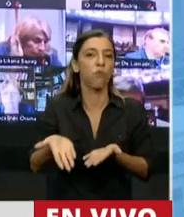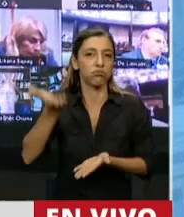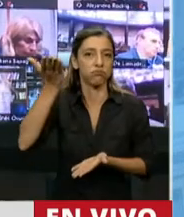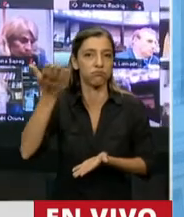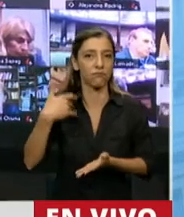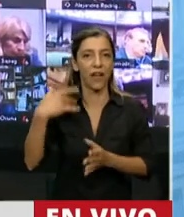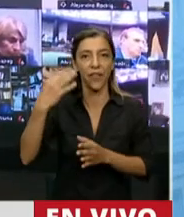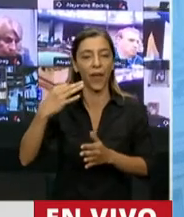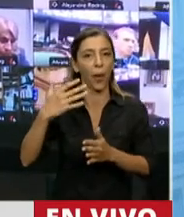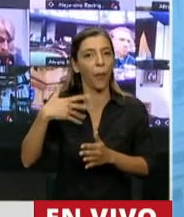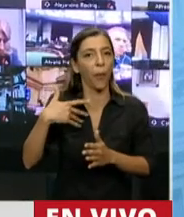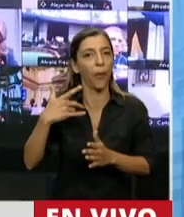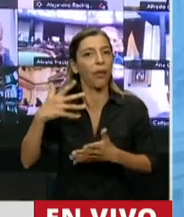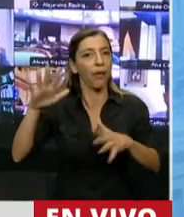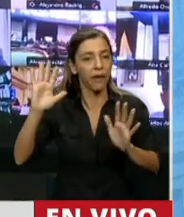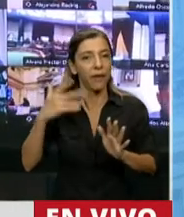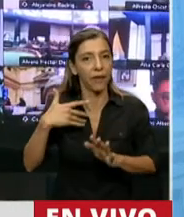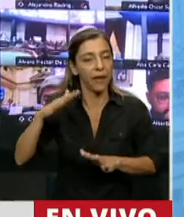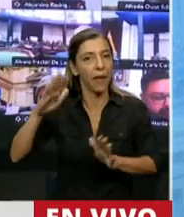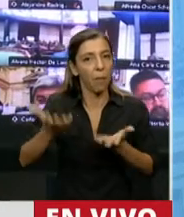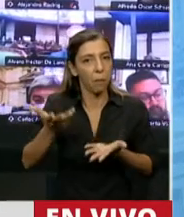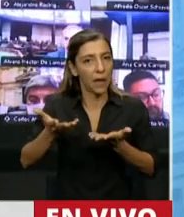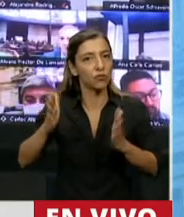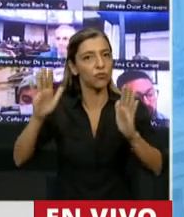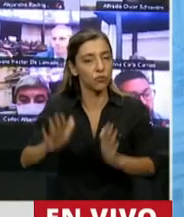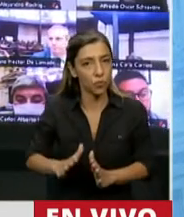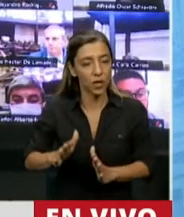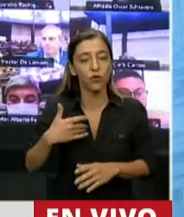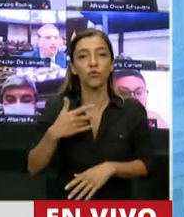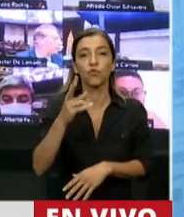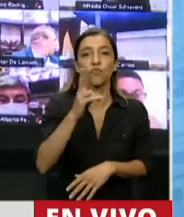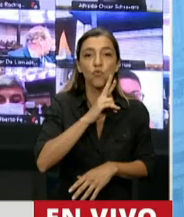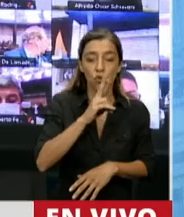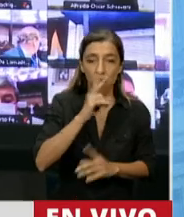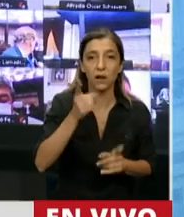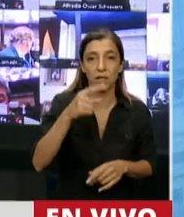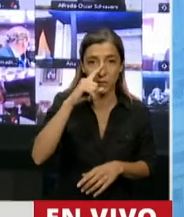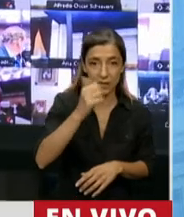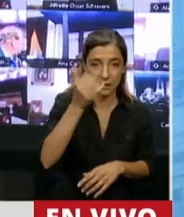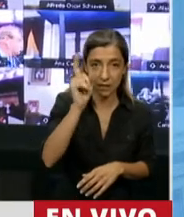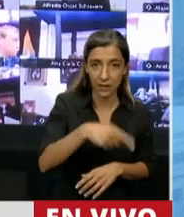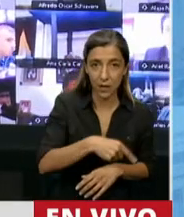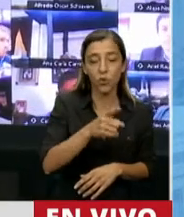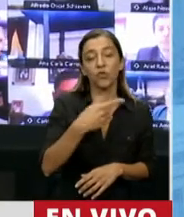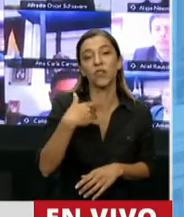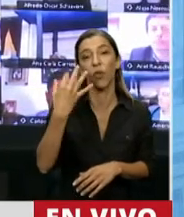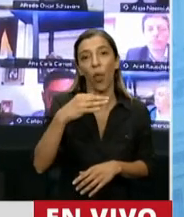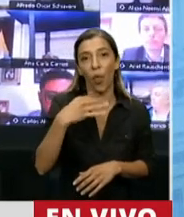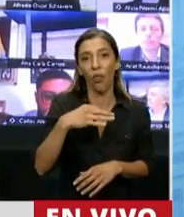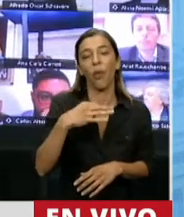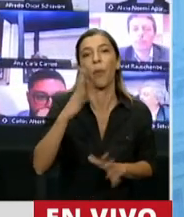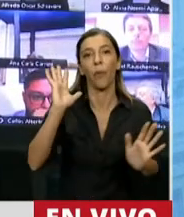El 56% de las mujeres tienen sobrepeso de acuerdo a su talla o a su edad.